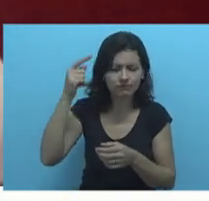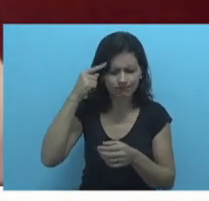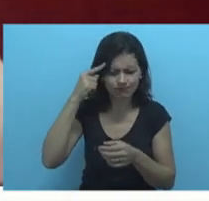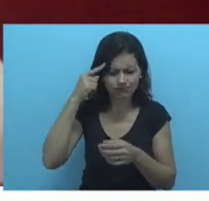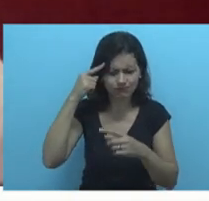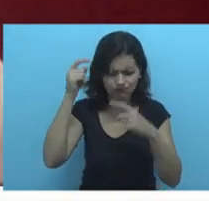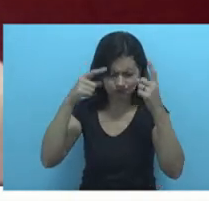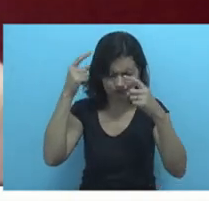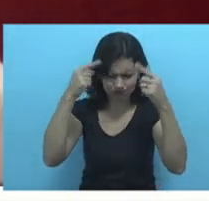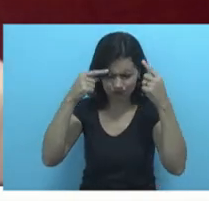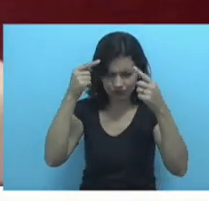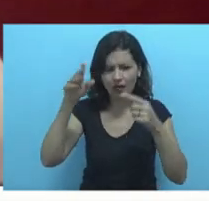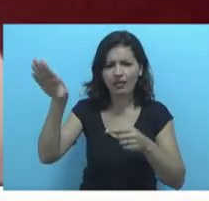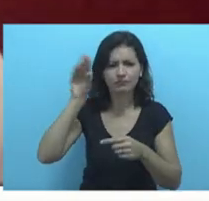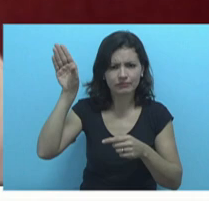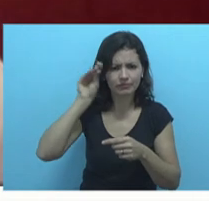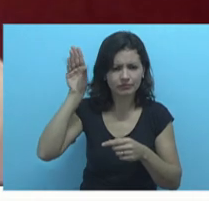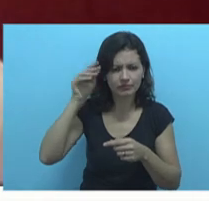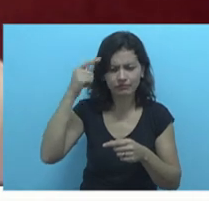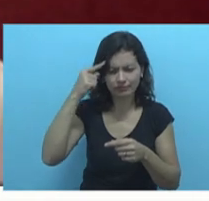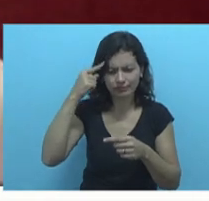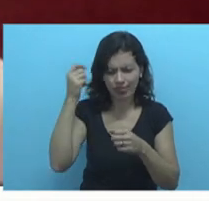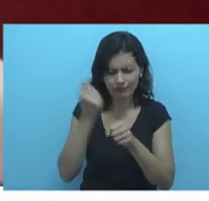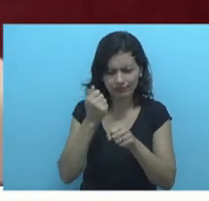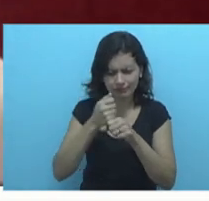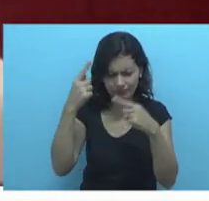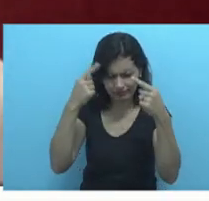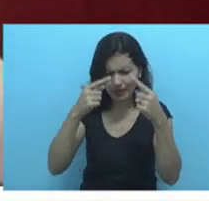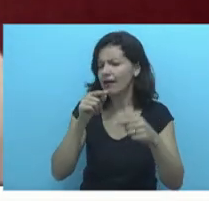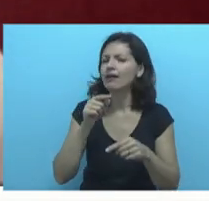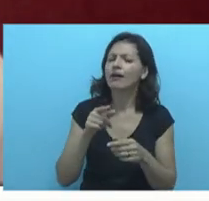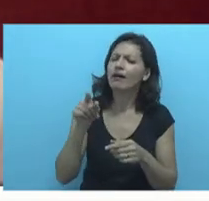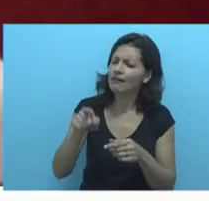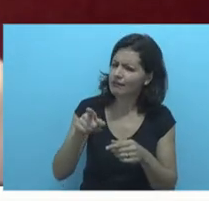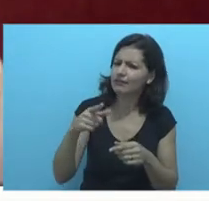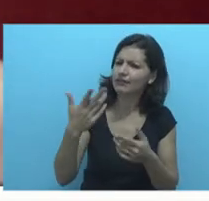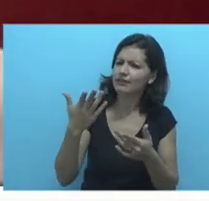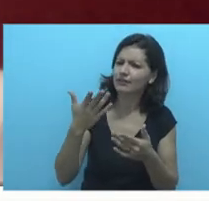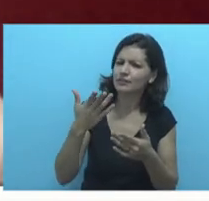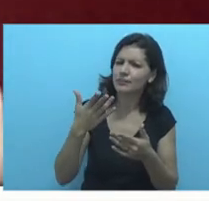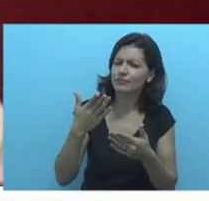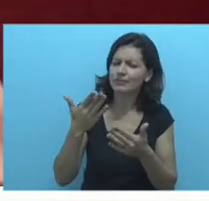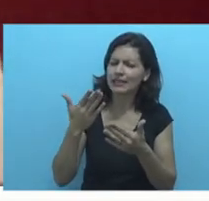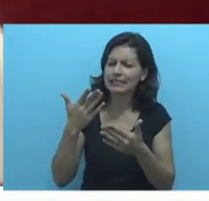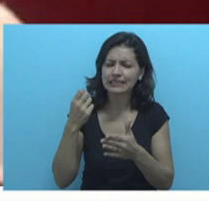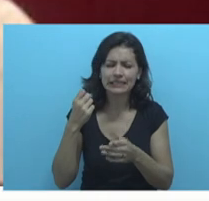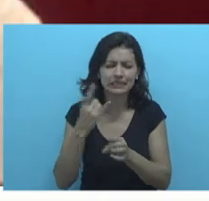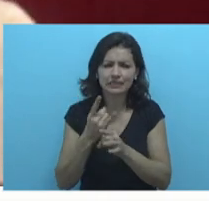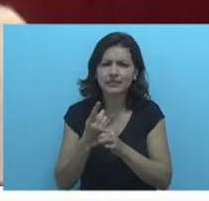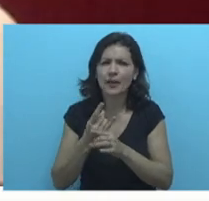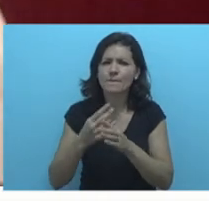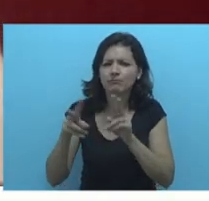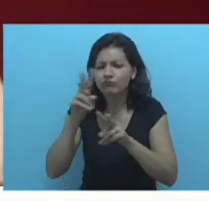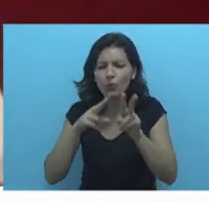para encomendarnos al funcionariado que pensemos políticas, para meter este enfoque, esta